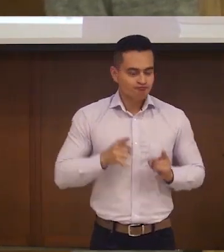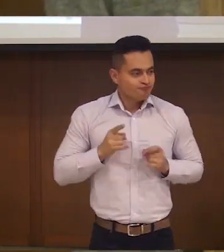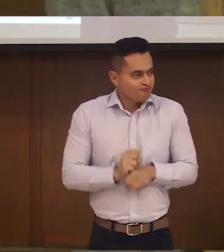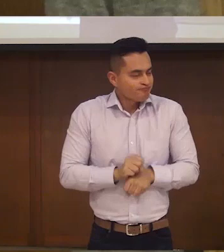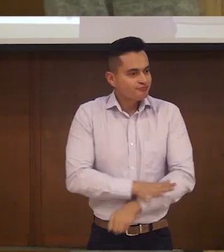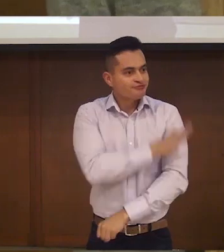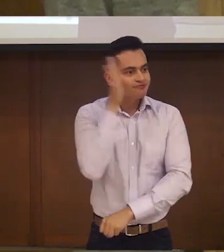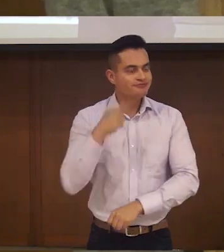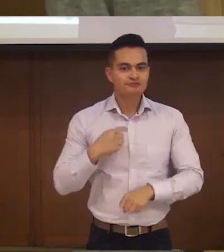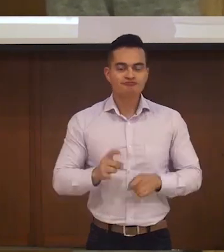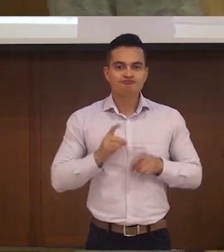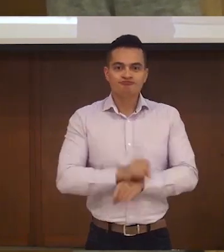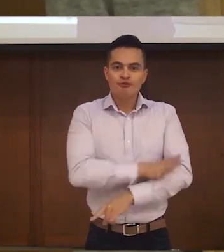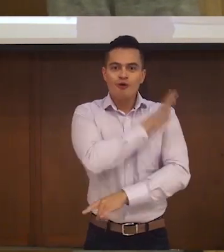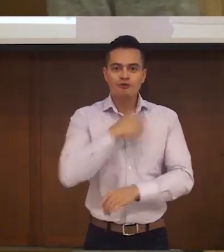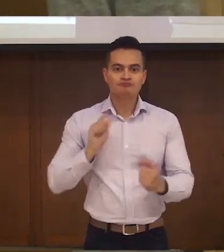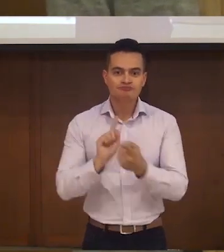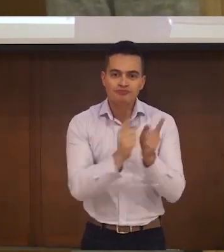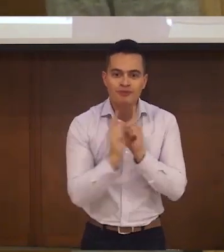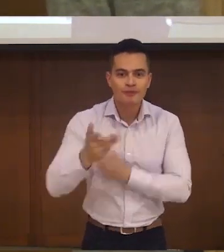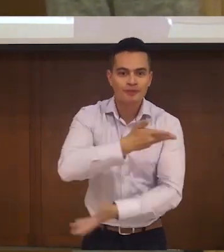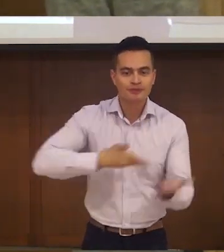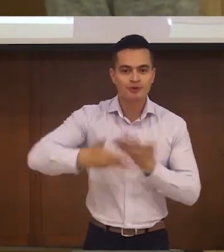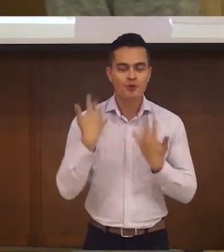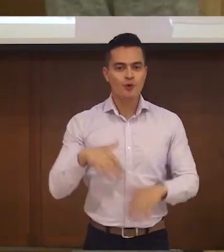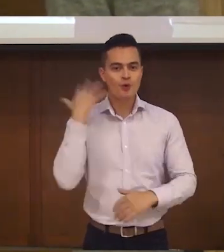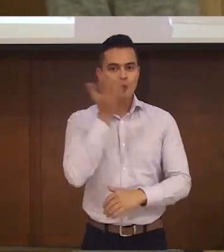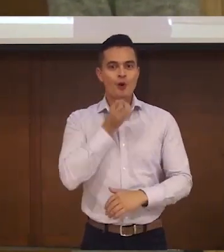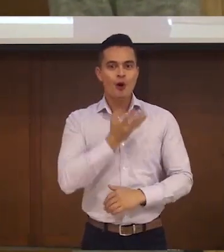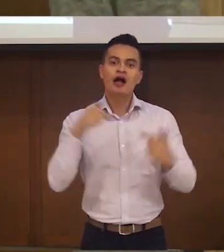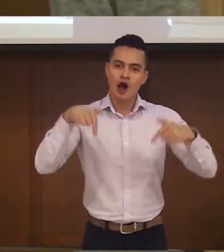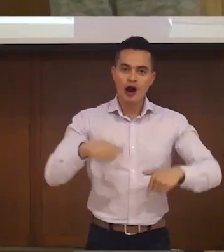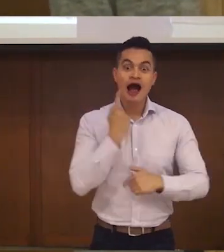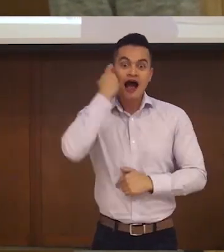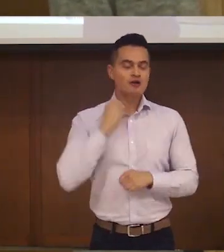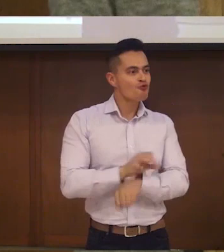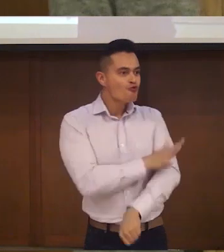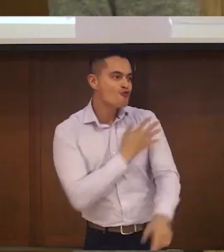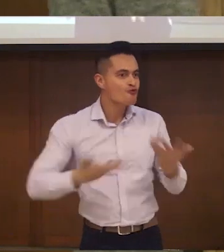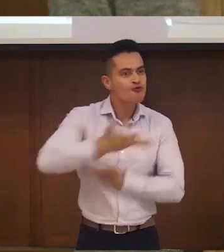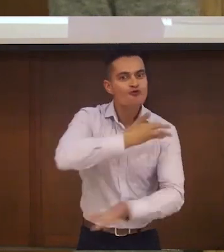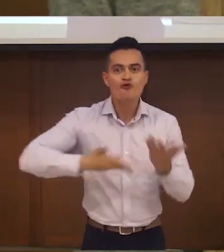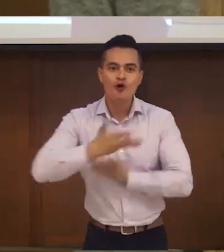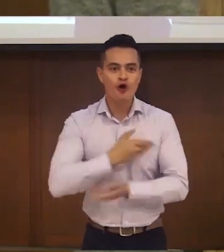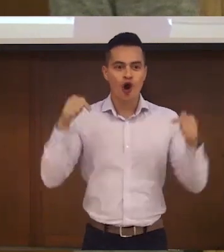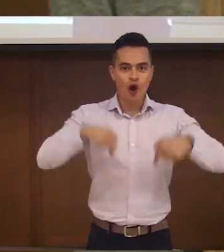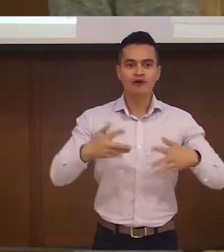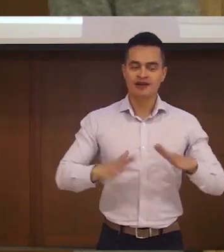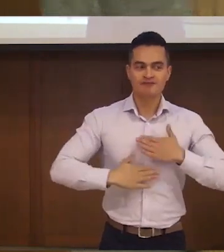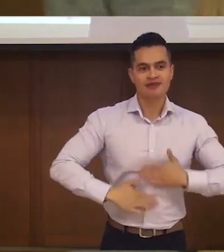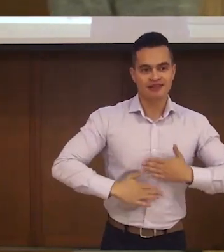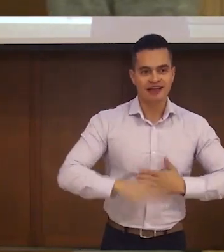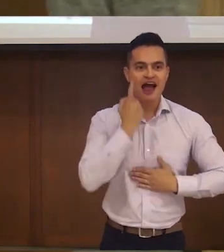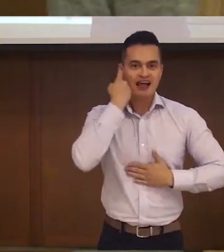conmoción, este encuentro fue muy hermoso, y bueno, hoy ya estamos un poquito más tranquilos, ya nos encontramos, ya nos conocemos,